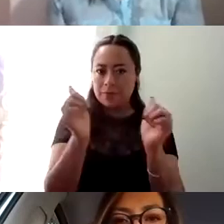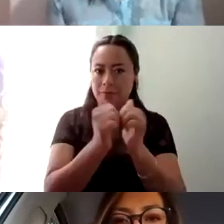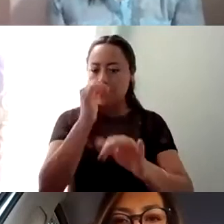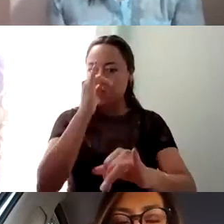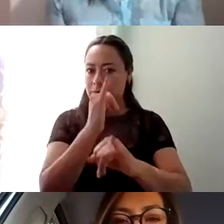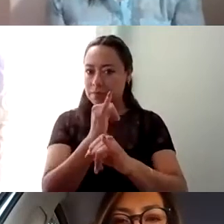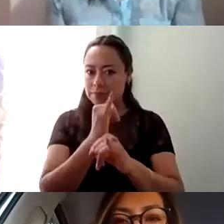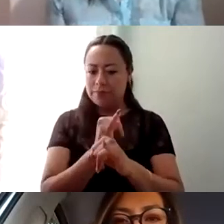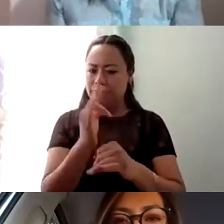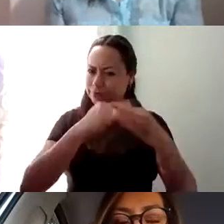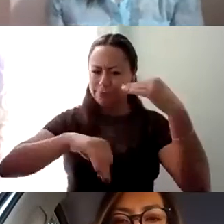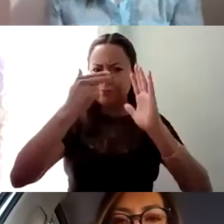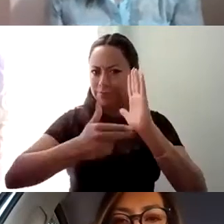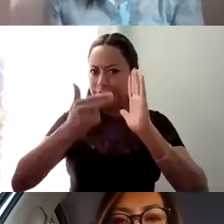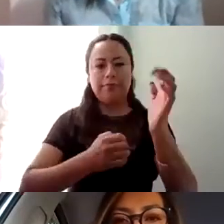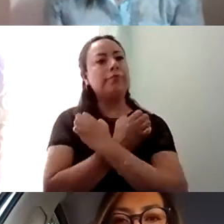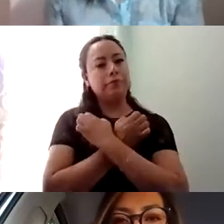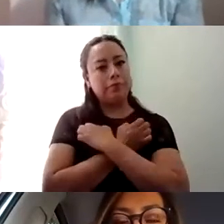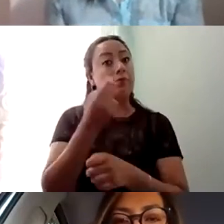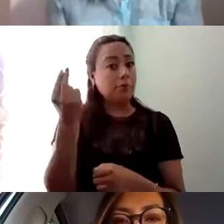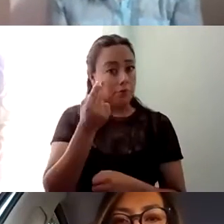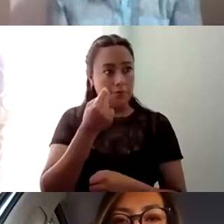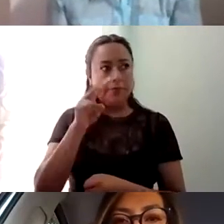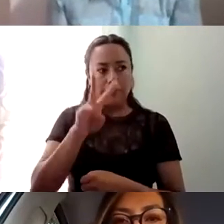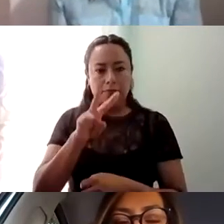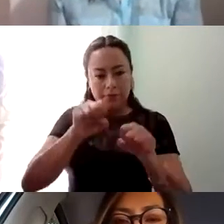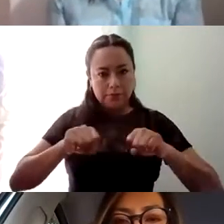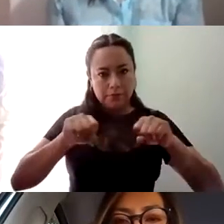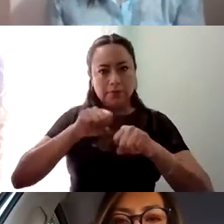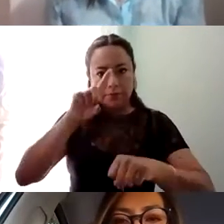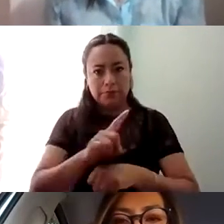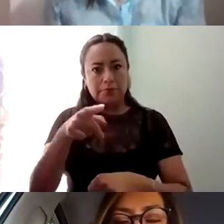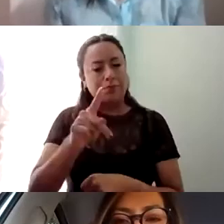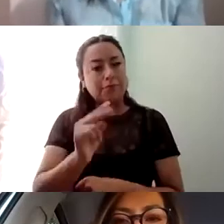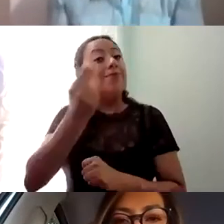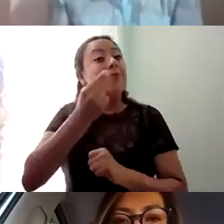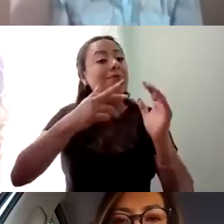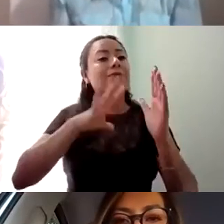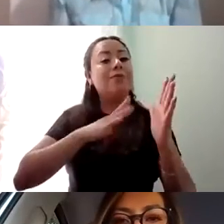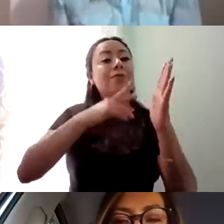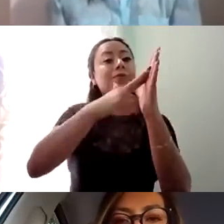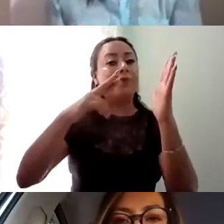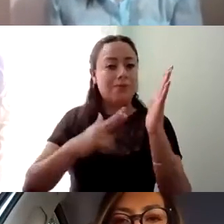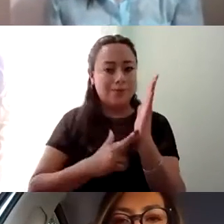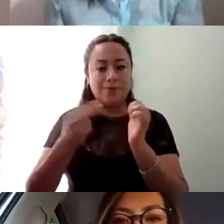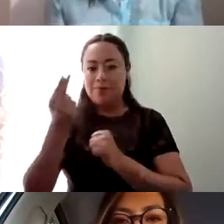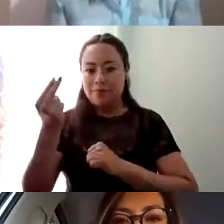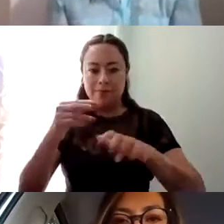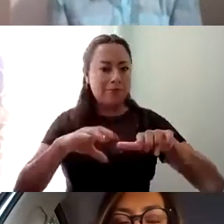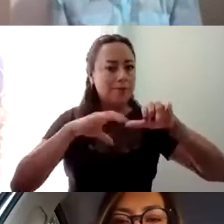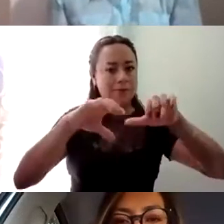de herramientas educativas que son necesarias para la sociedad, pero que requieren una regulación y que requieren también un cuidado de los